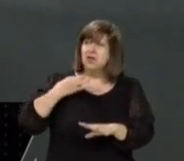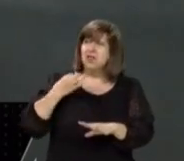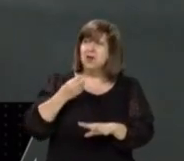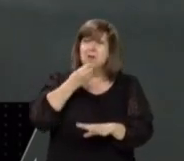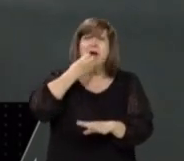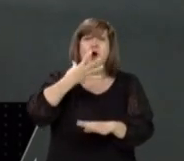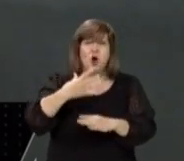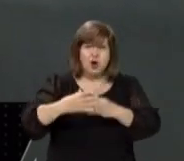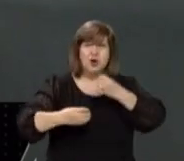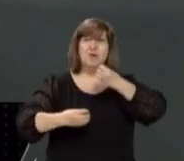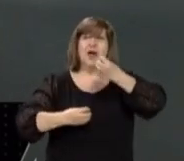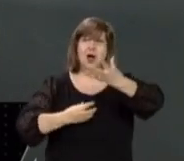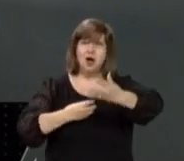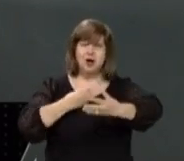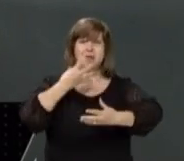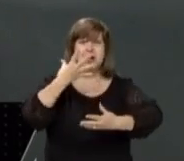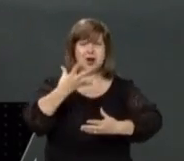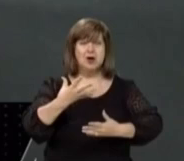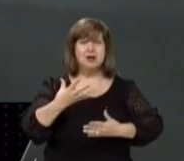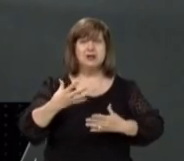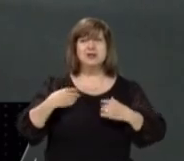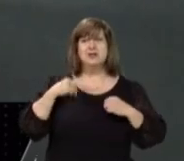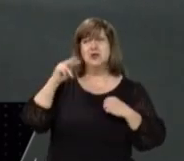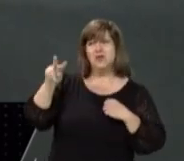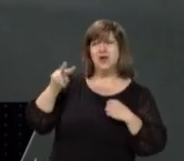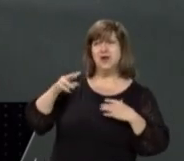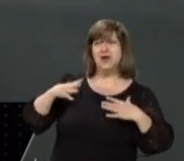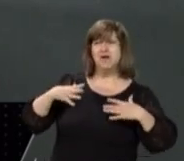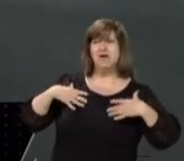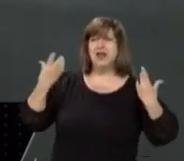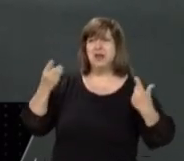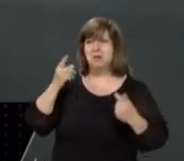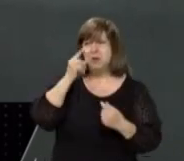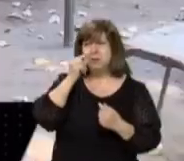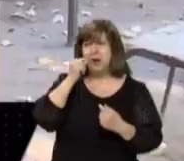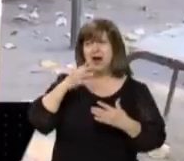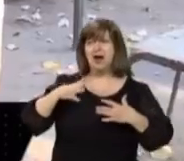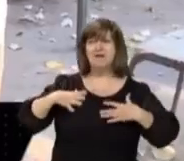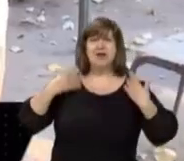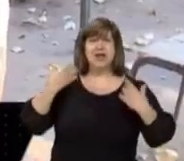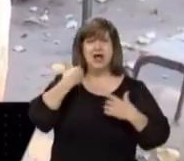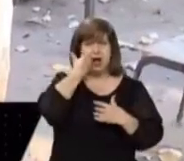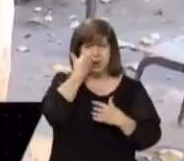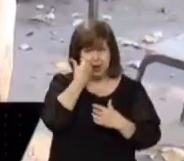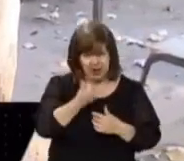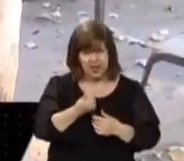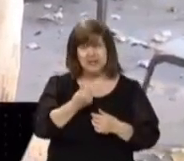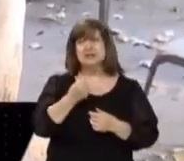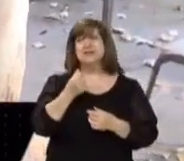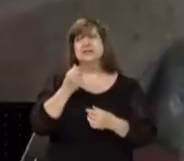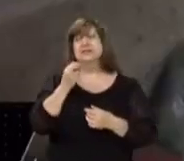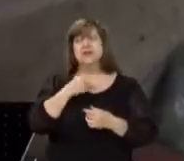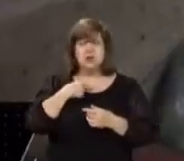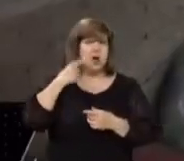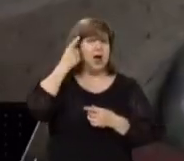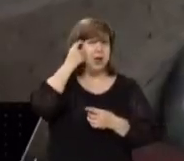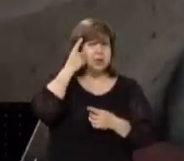antes. Poner feliz a mi papá, a mi abuelo, que estén bien. He aprendido muchas